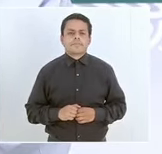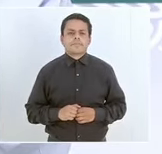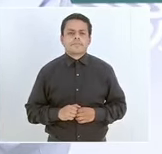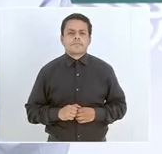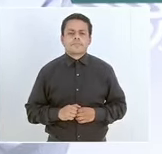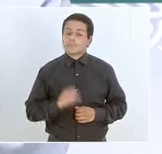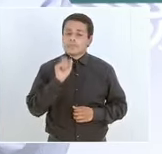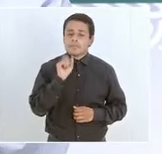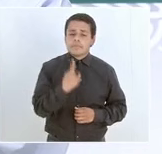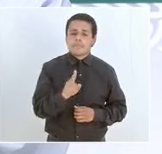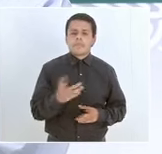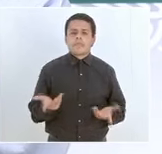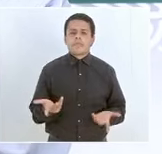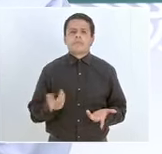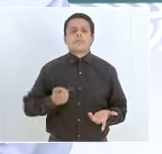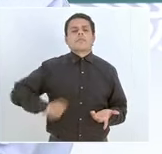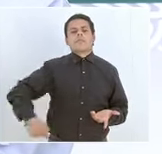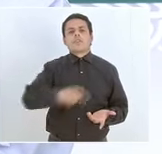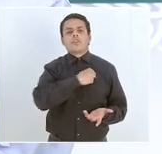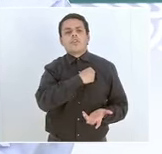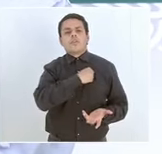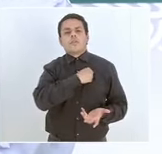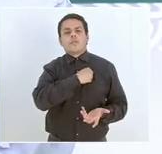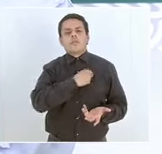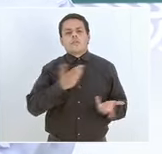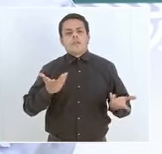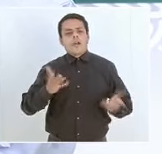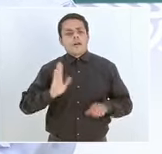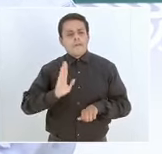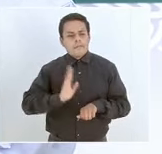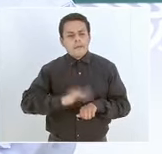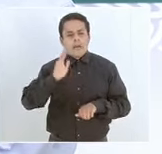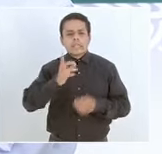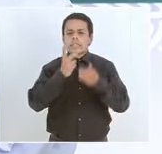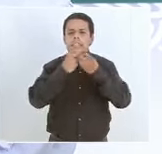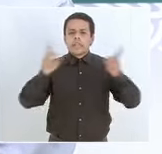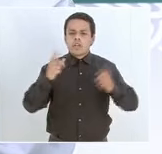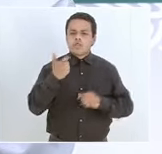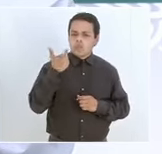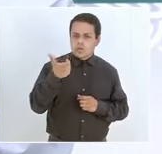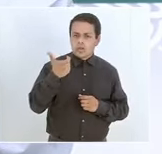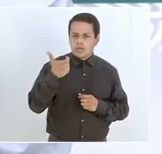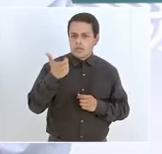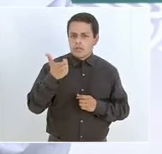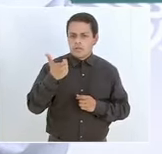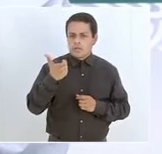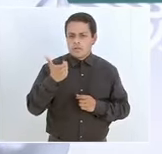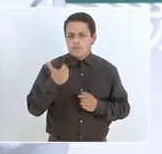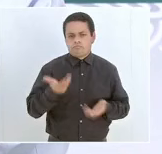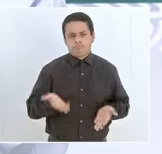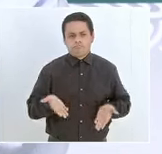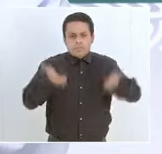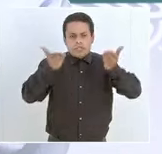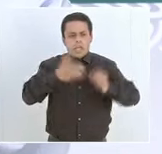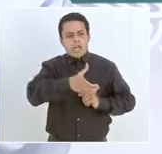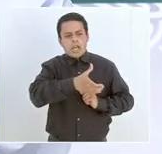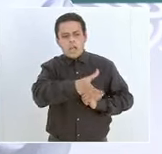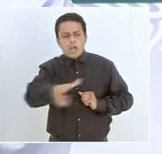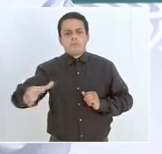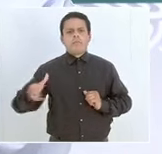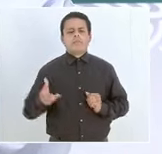También estamos impulsando nuestro desarrollo económico, el campo,